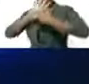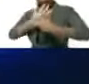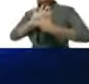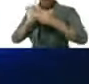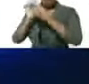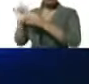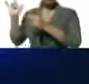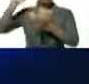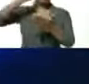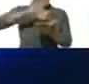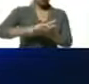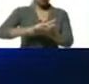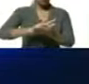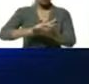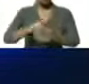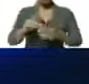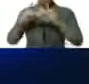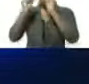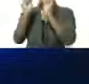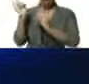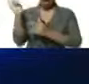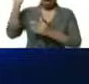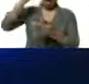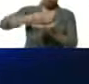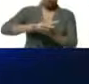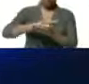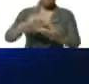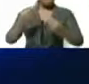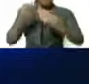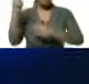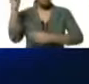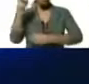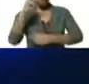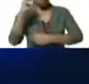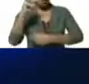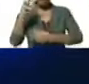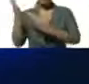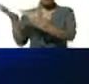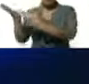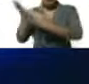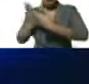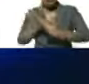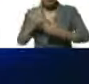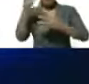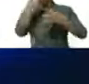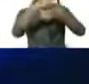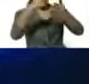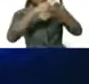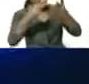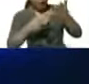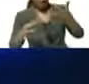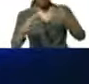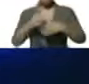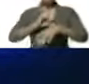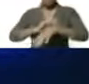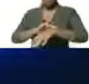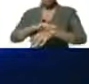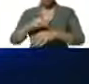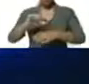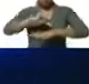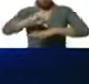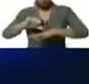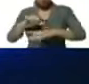este vuelo de puente aéreo para Venezuela reciba insumo, material médico